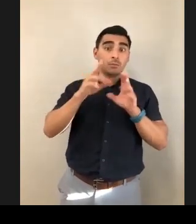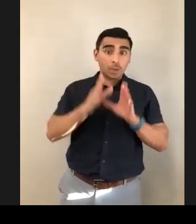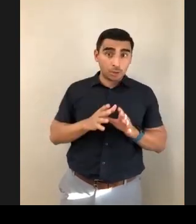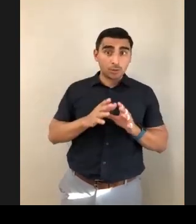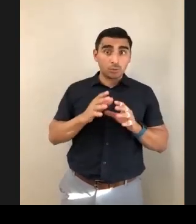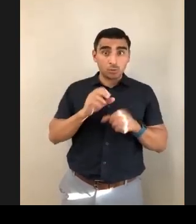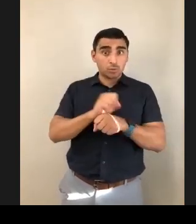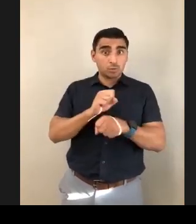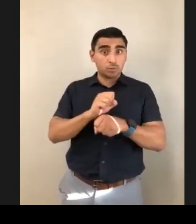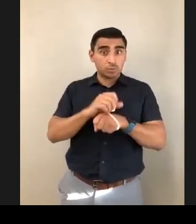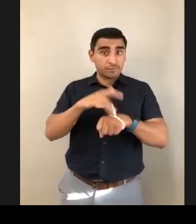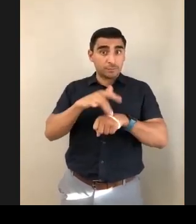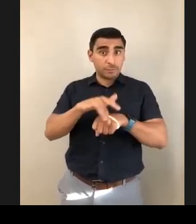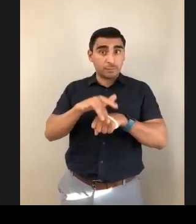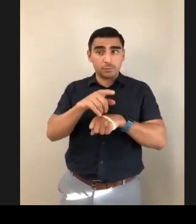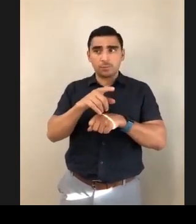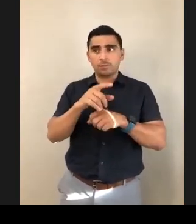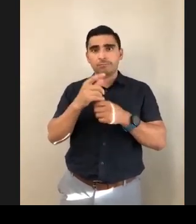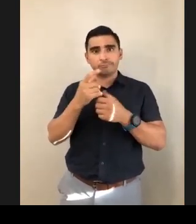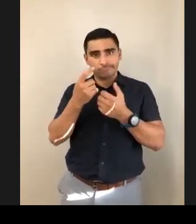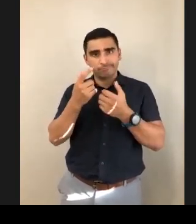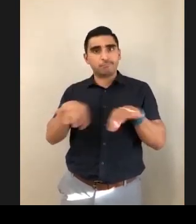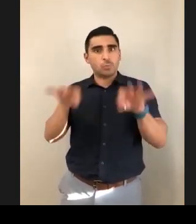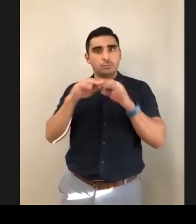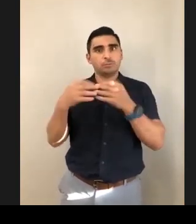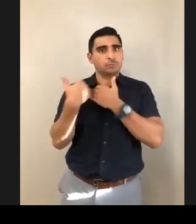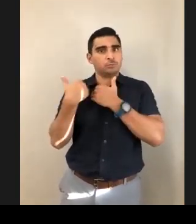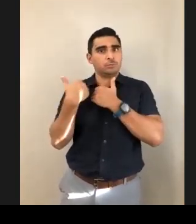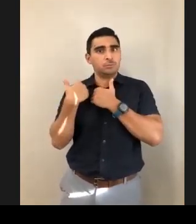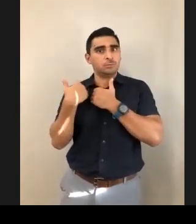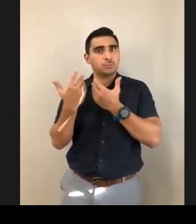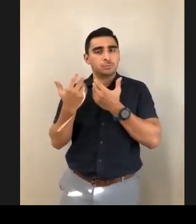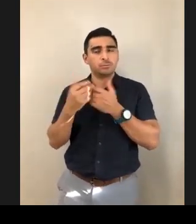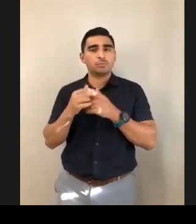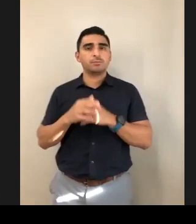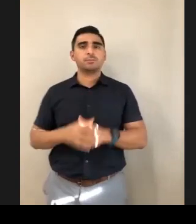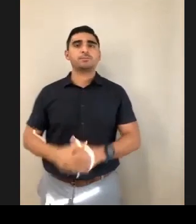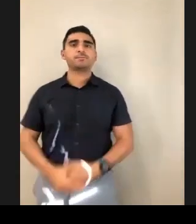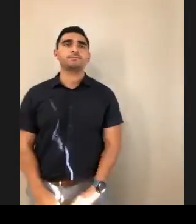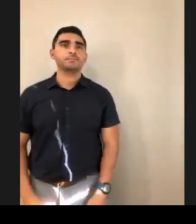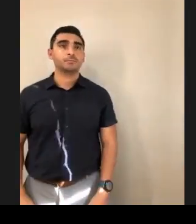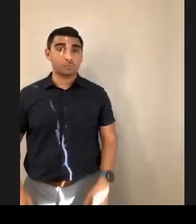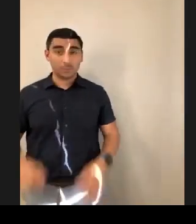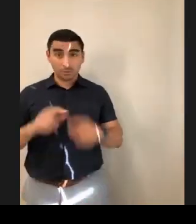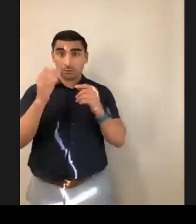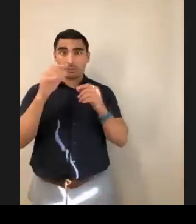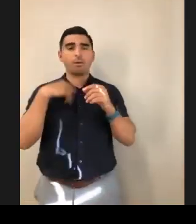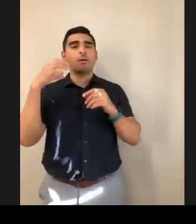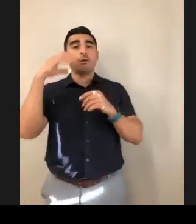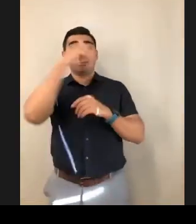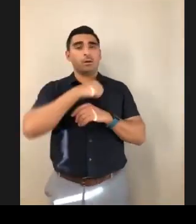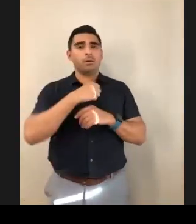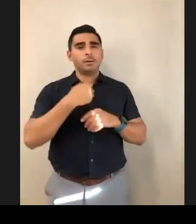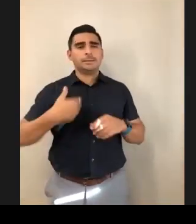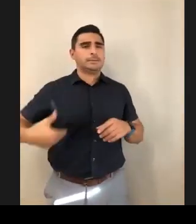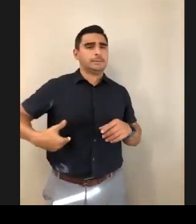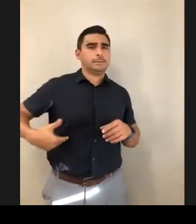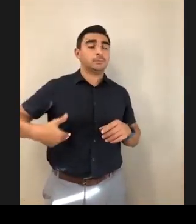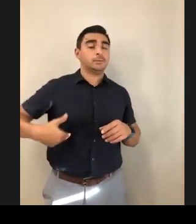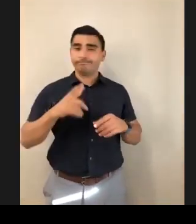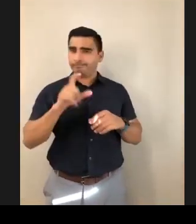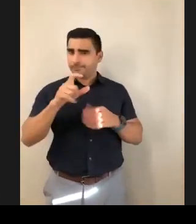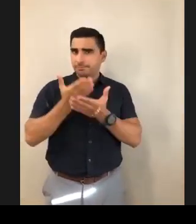que ocupa el lugar del monitor independiente, ese es su propósito principal. Tiene que